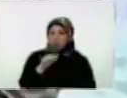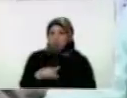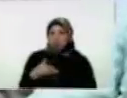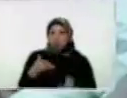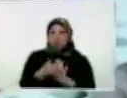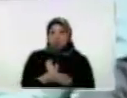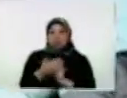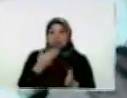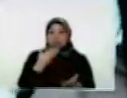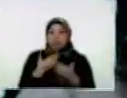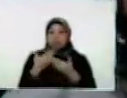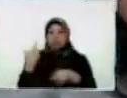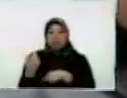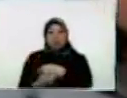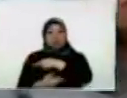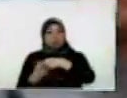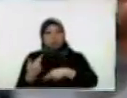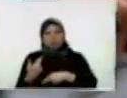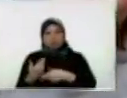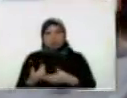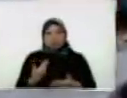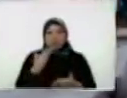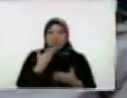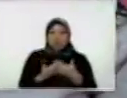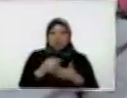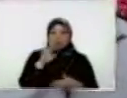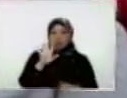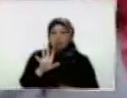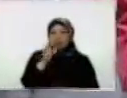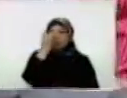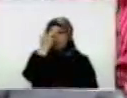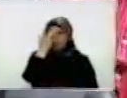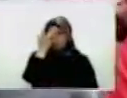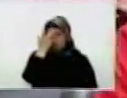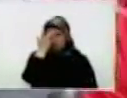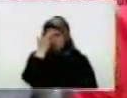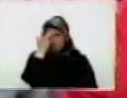es gracias a la revolución, es gracias al 4 de febrero.